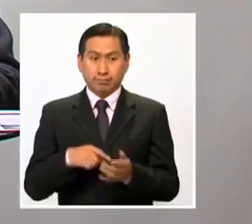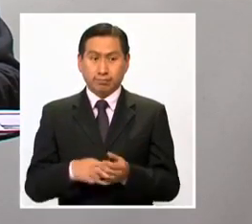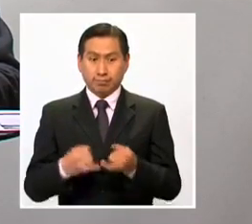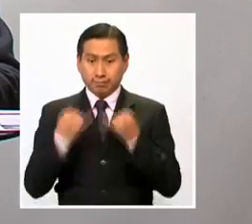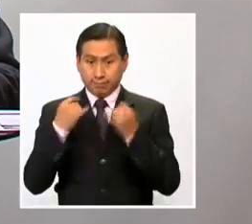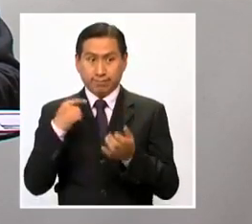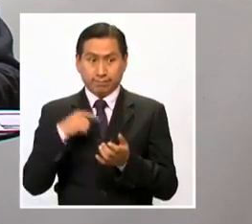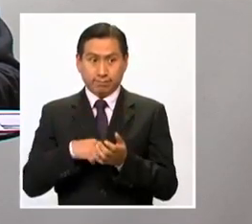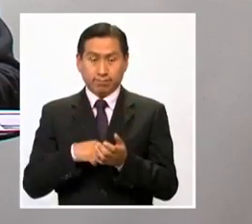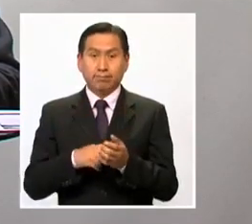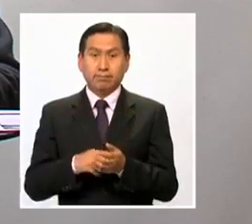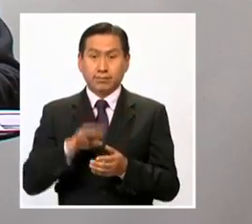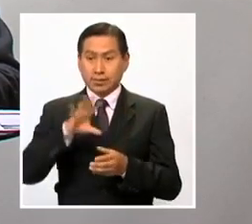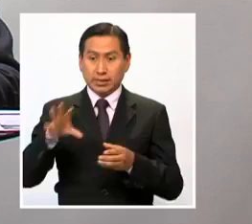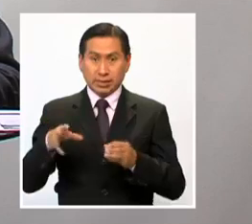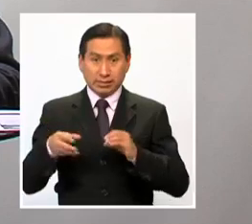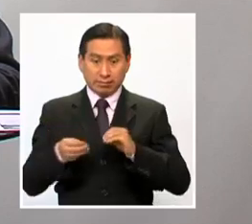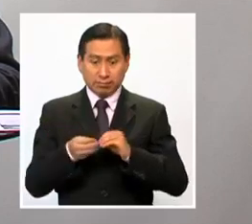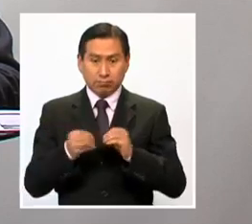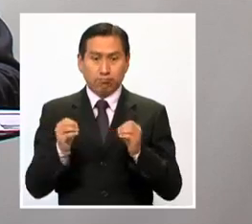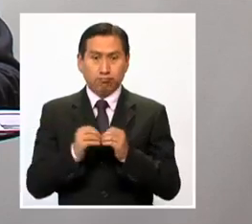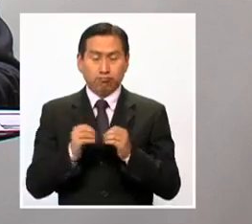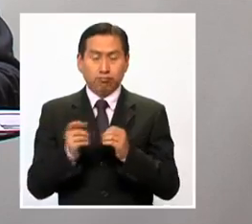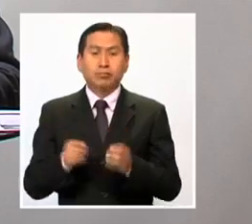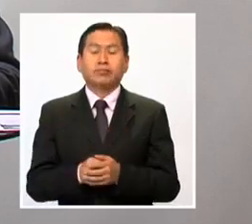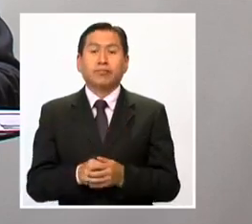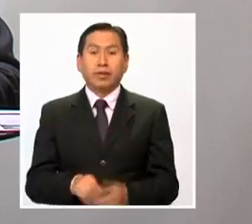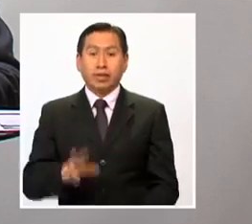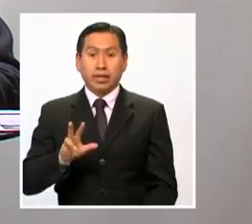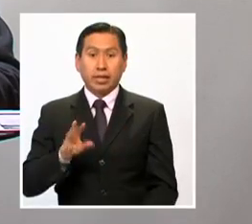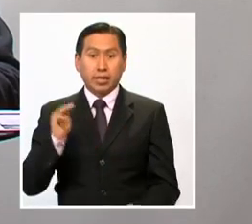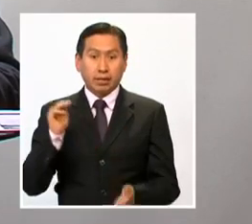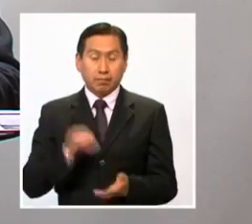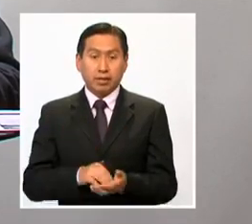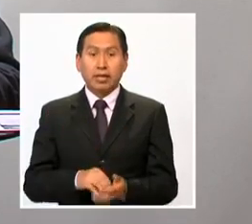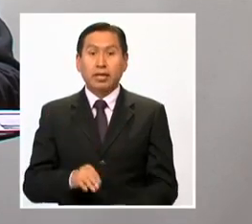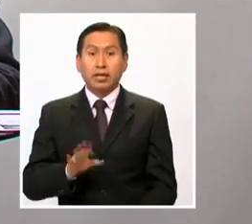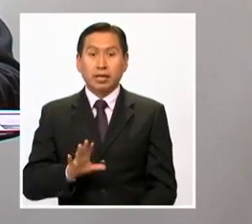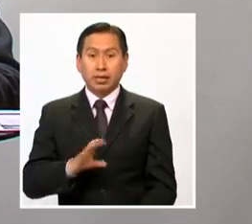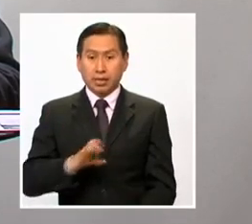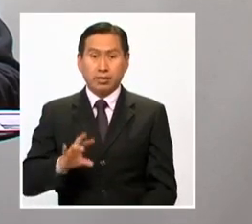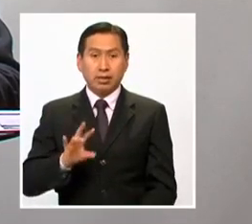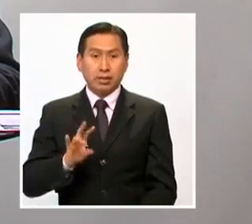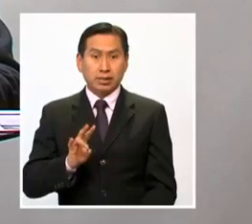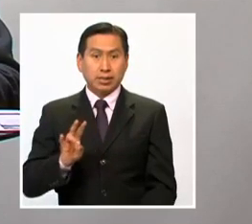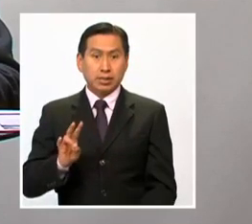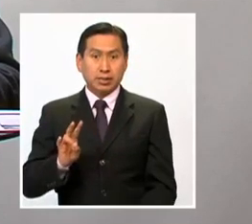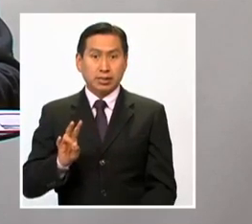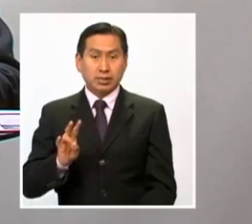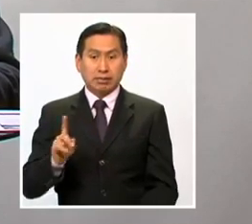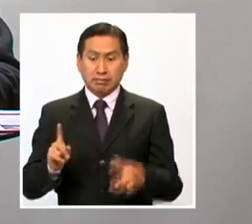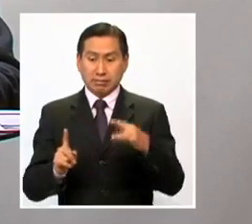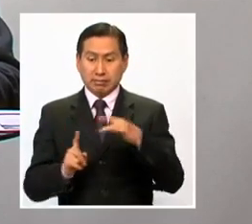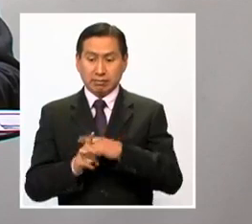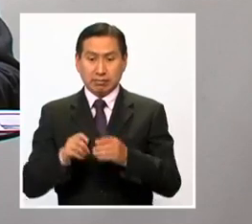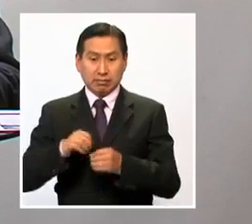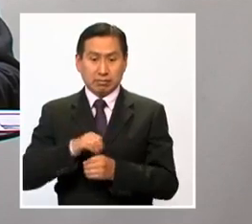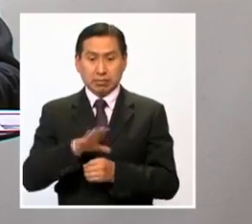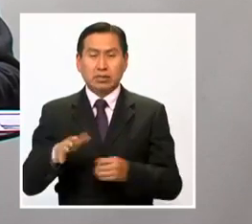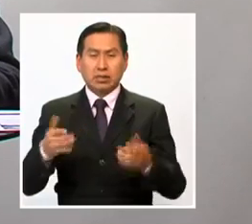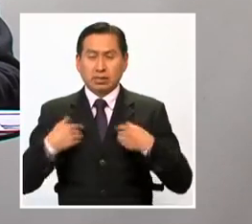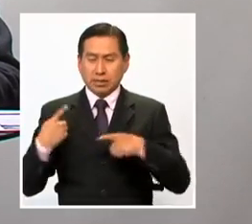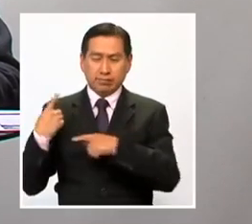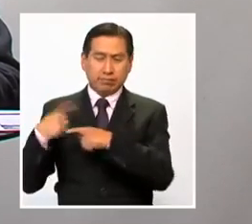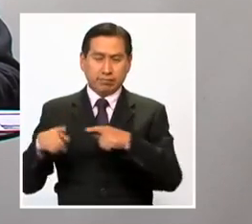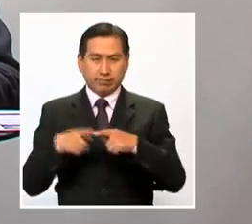el total acumulado asciende a tres mil 577 casos distribuidos de la siguiente